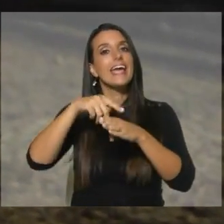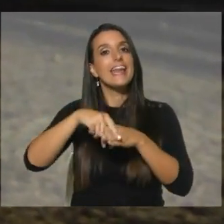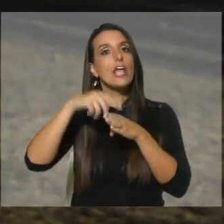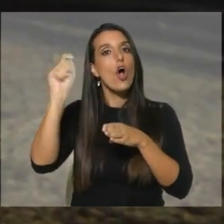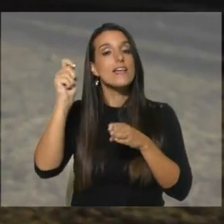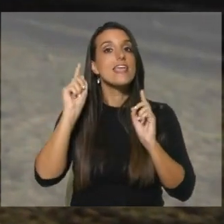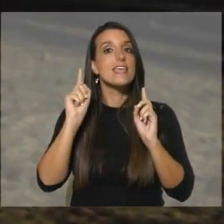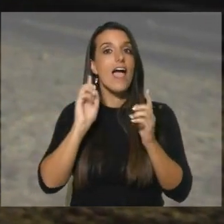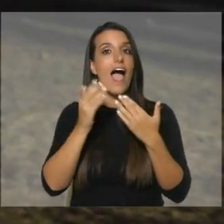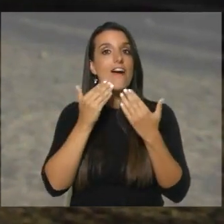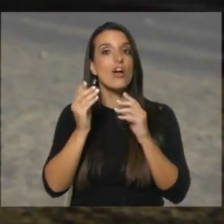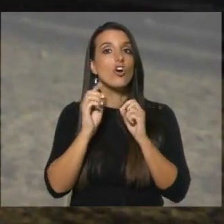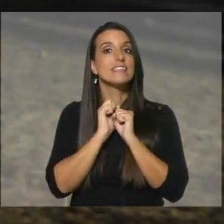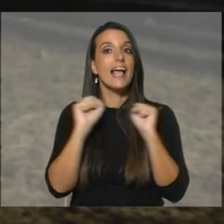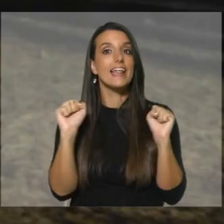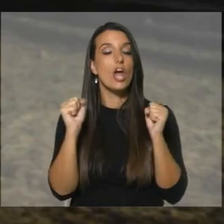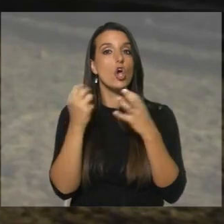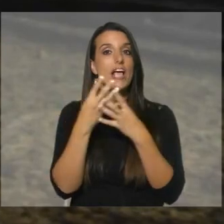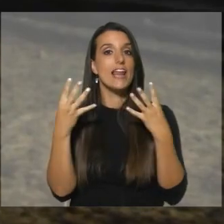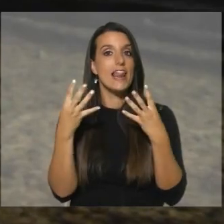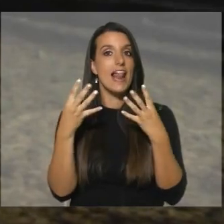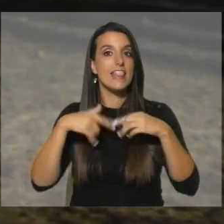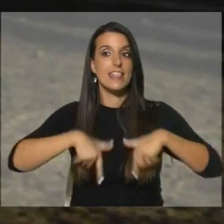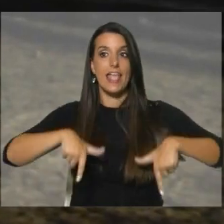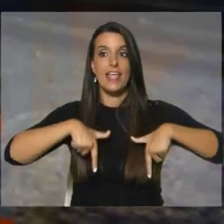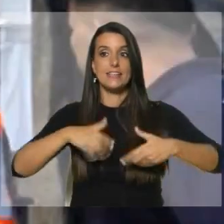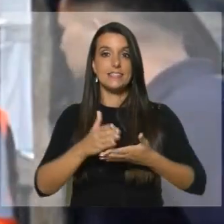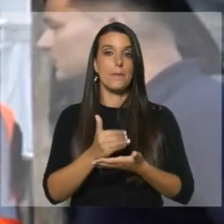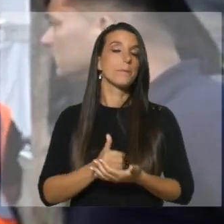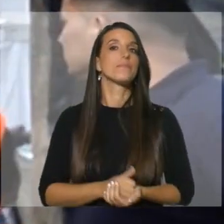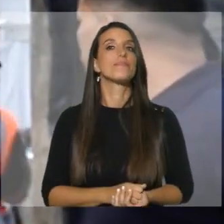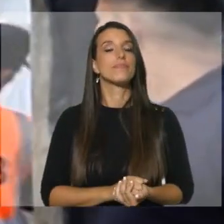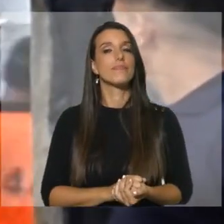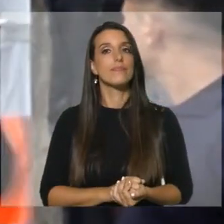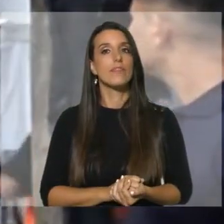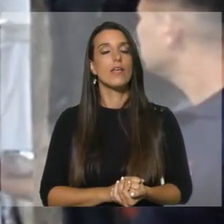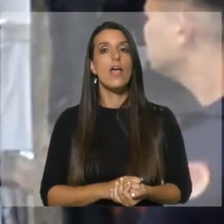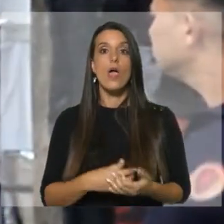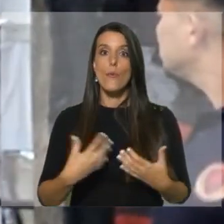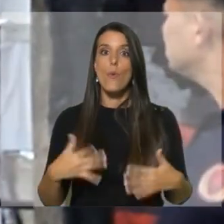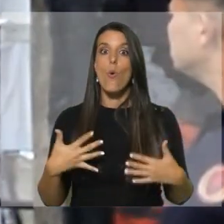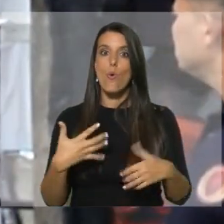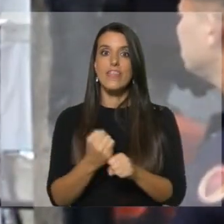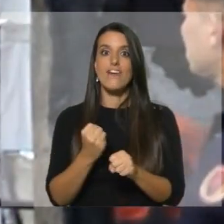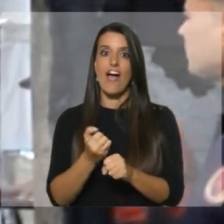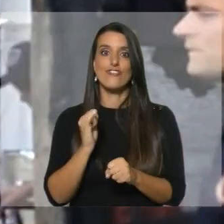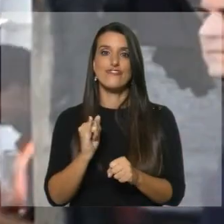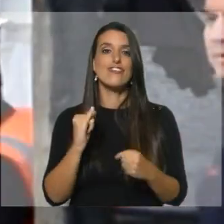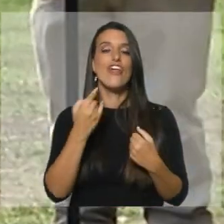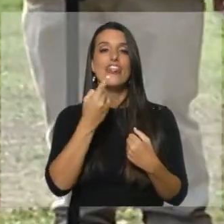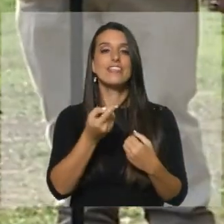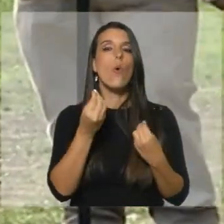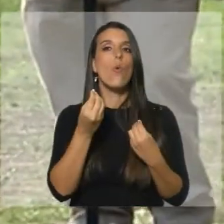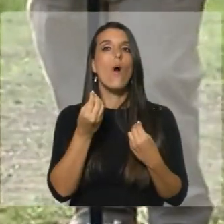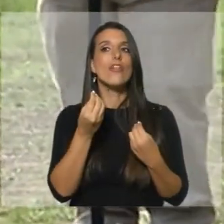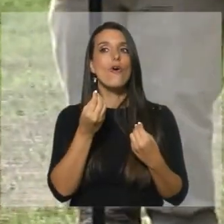y hablamos con el secretario general de la Intendencia. Hay mucho trabajo atrás de esto. Nosotros lo decíamos cuando nos tocó hacer